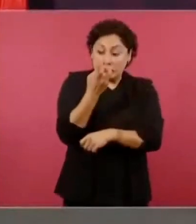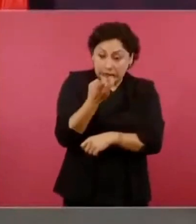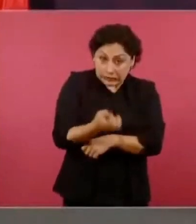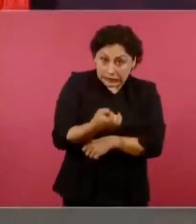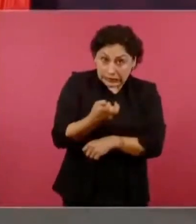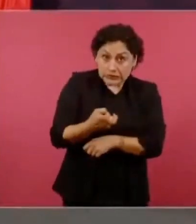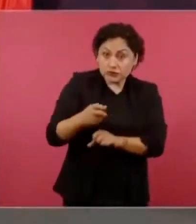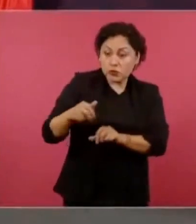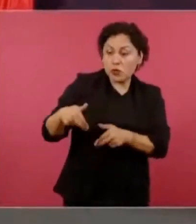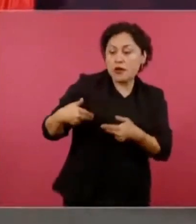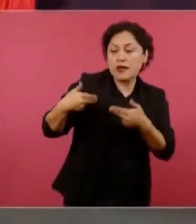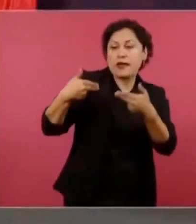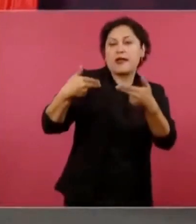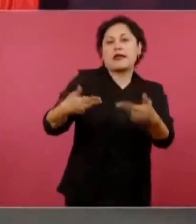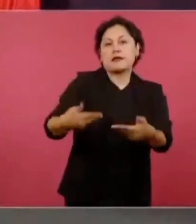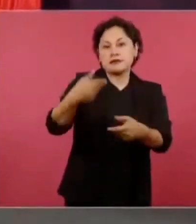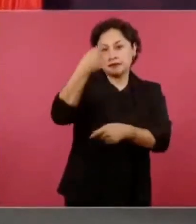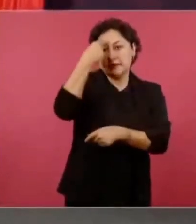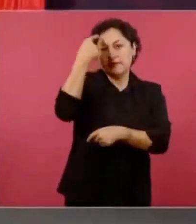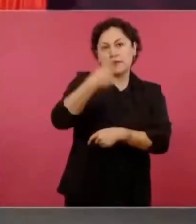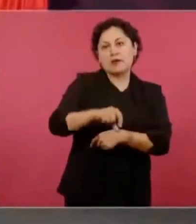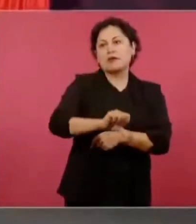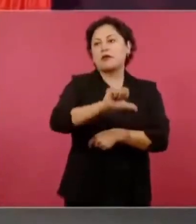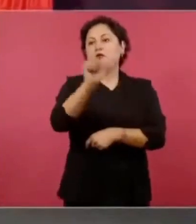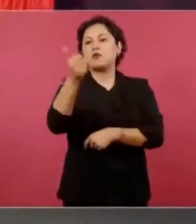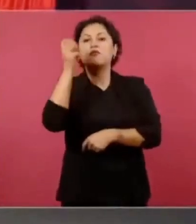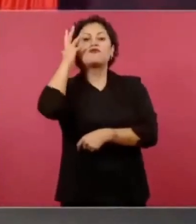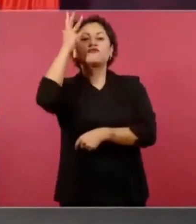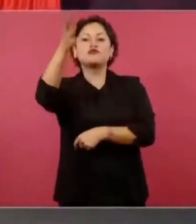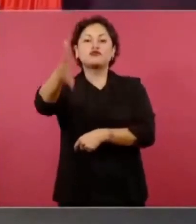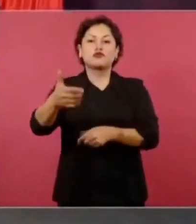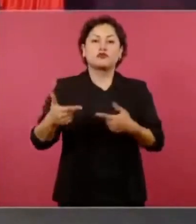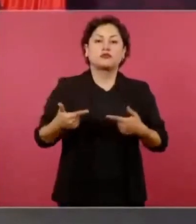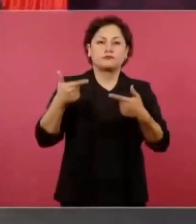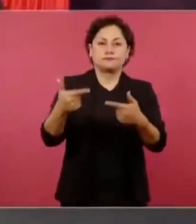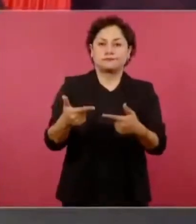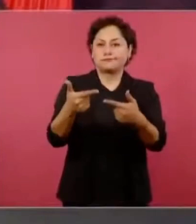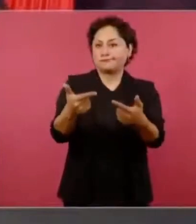nuestra generación, destruir el paraíso,